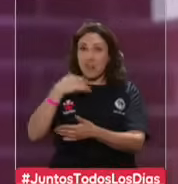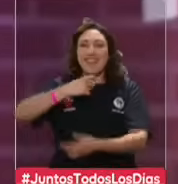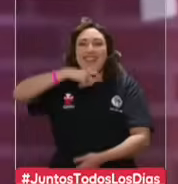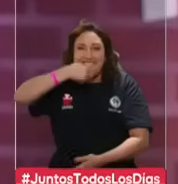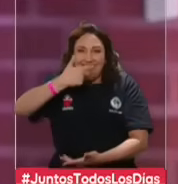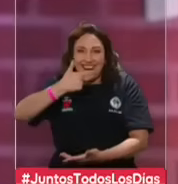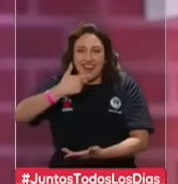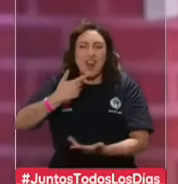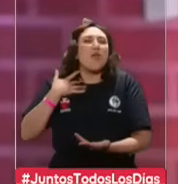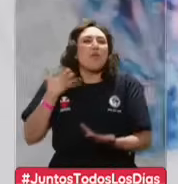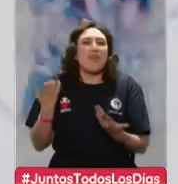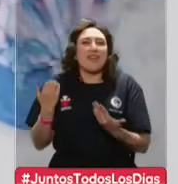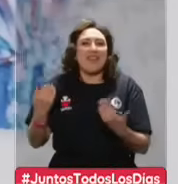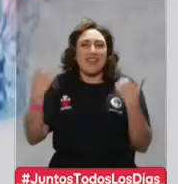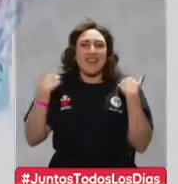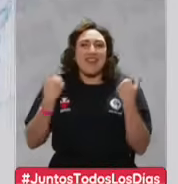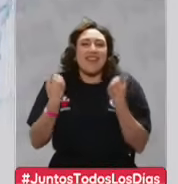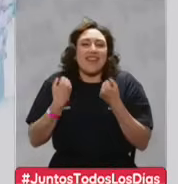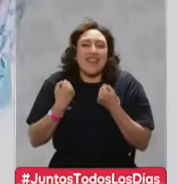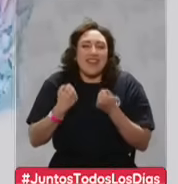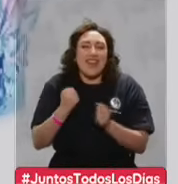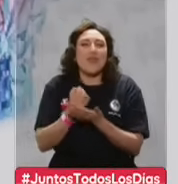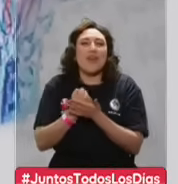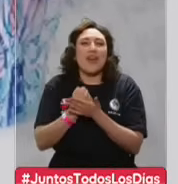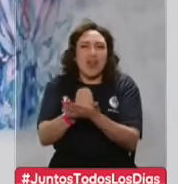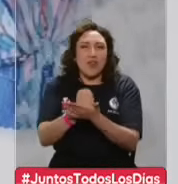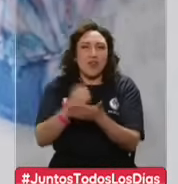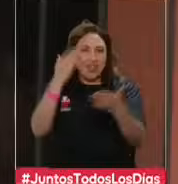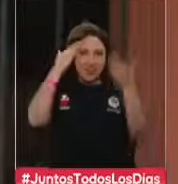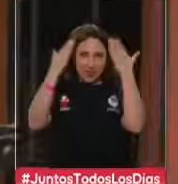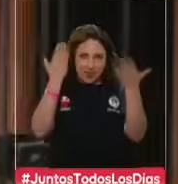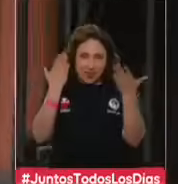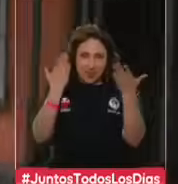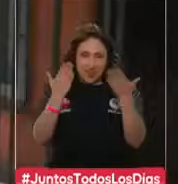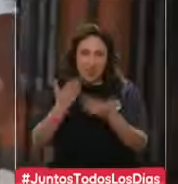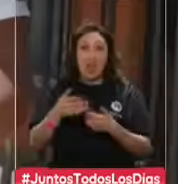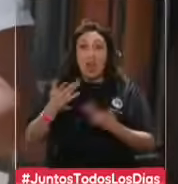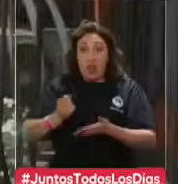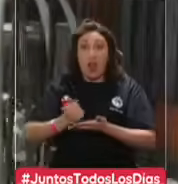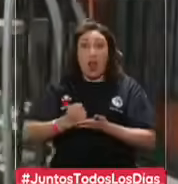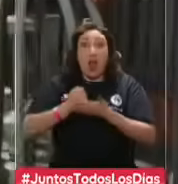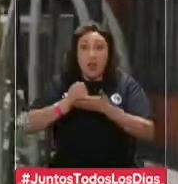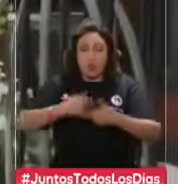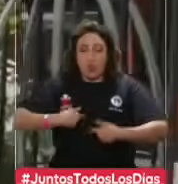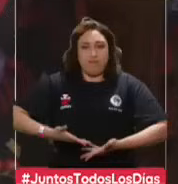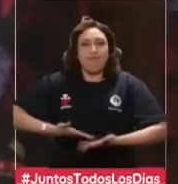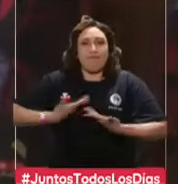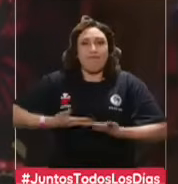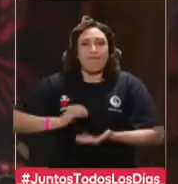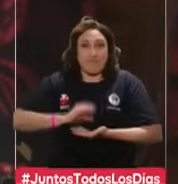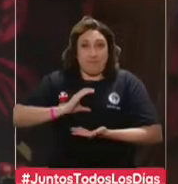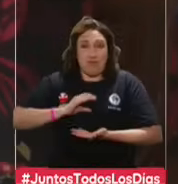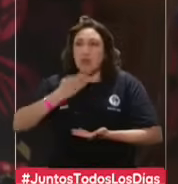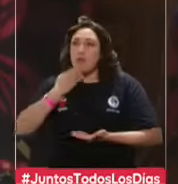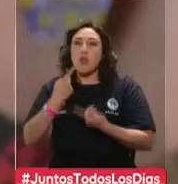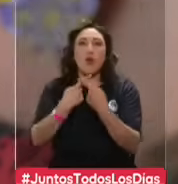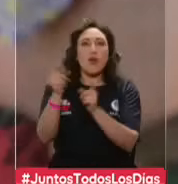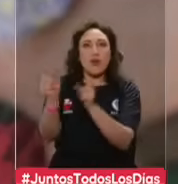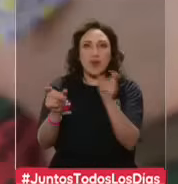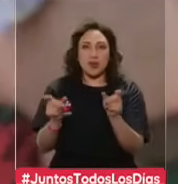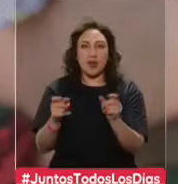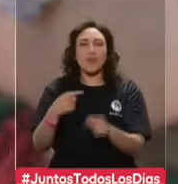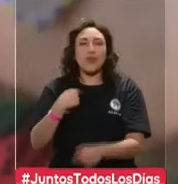es terapéutico, el humor nos ayuda no solamente a salir nosotros adelante, sino que a los demás. Yo le diría a esa niña